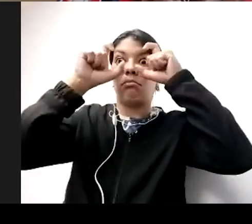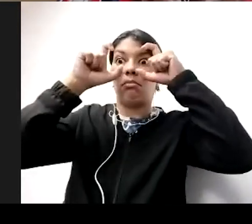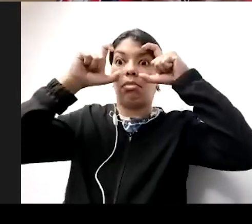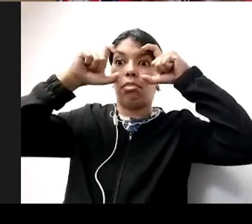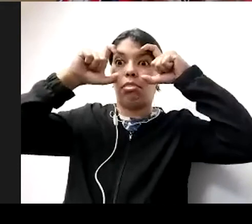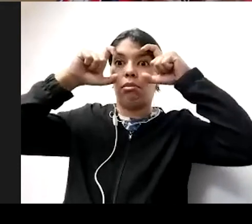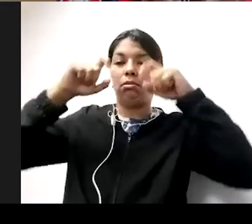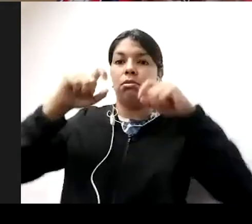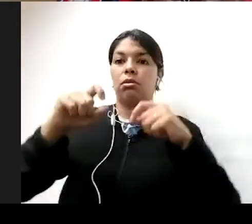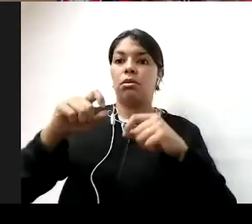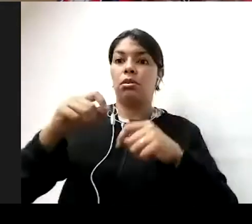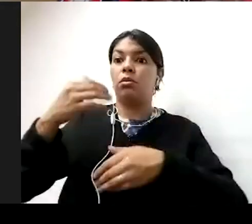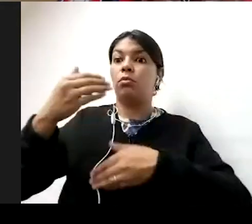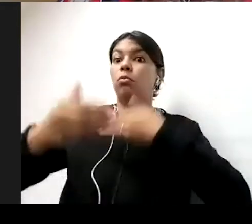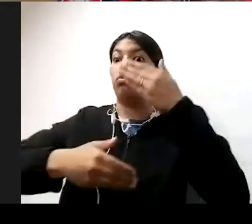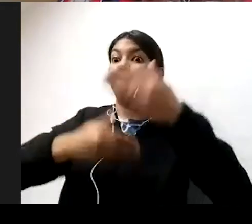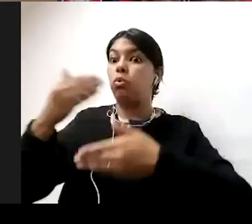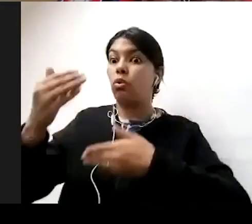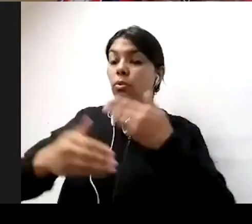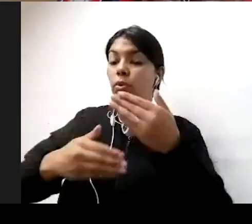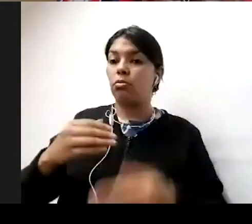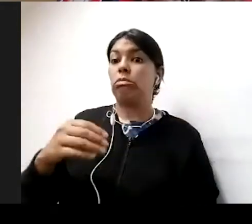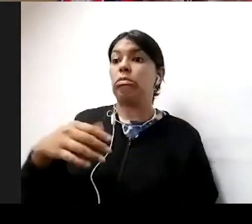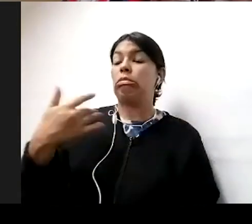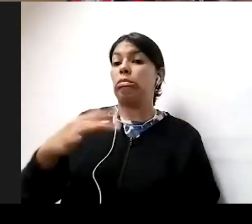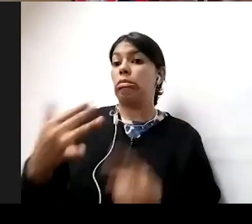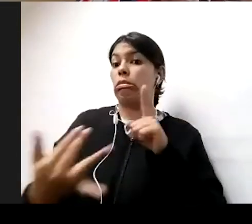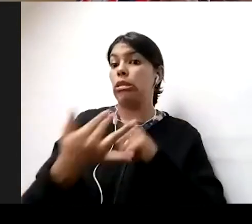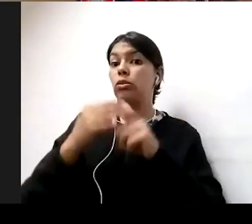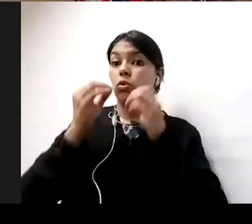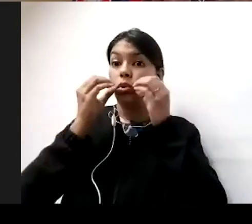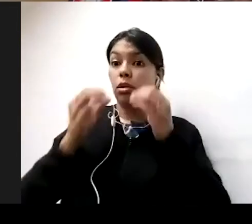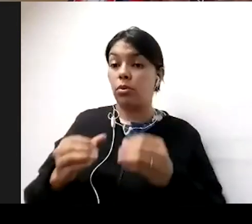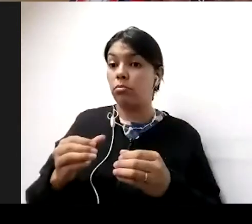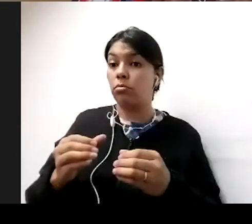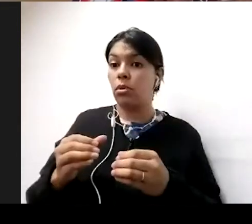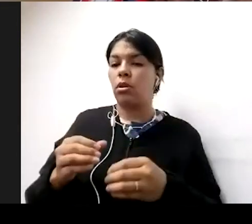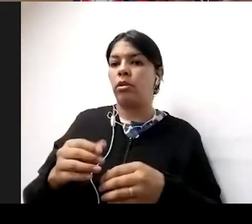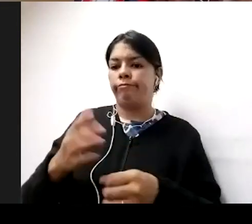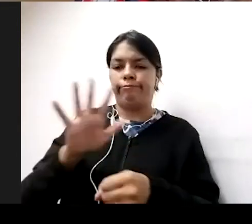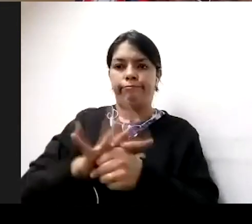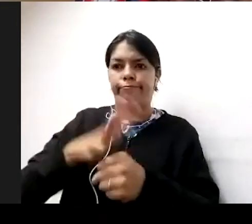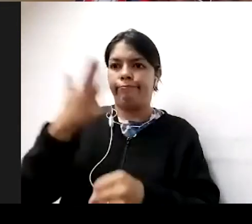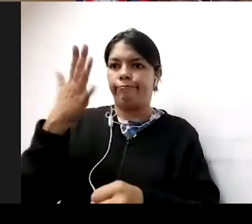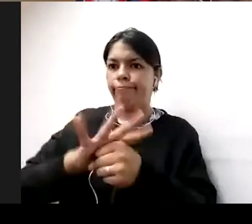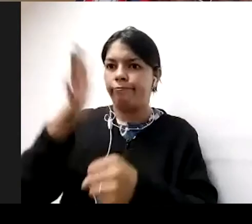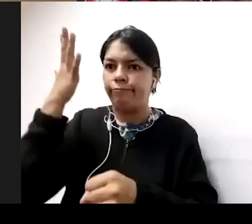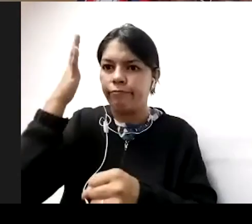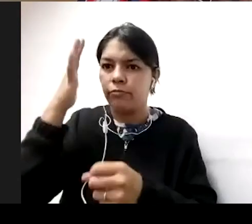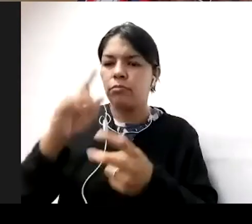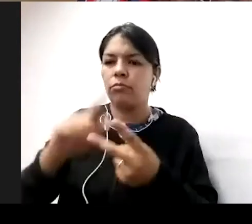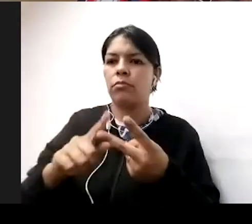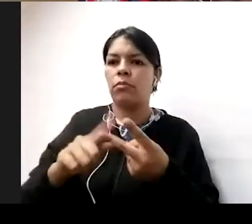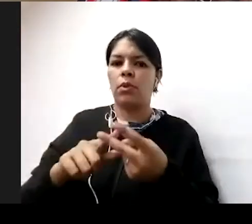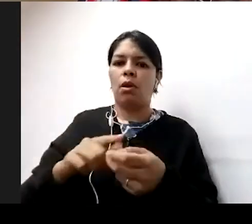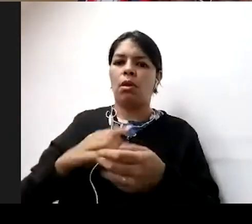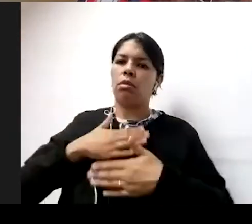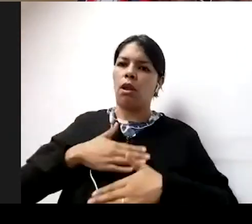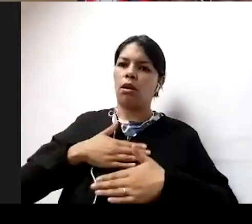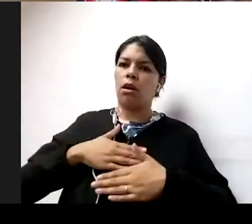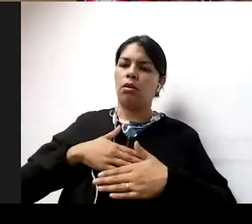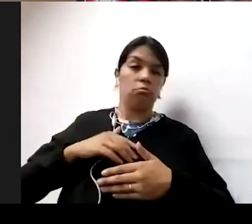plazo, el uso y el abuso de la cocaína puede generar irritabilidad, perturbación del estado de ánimo,